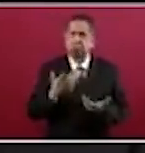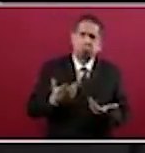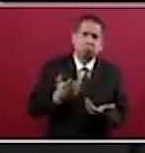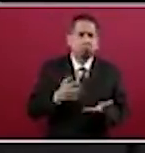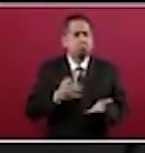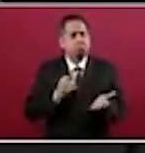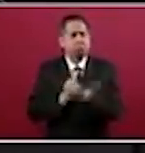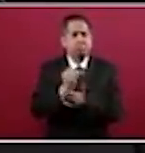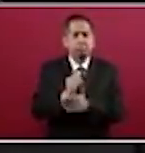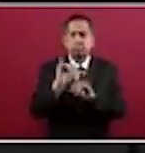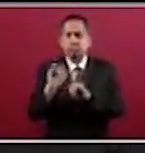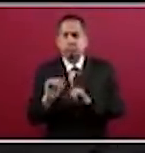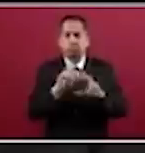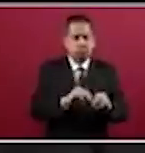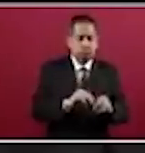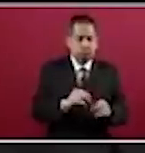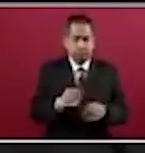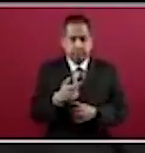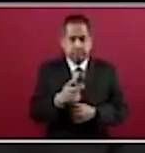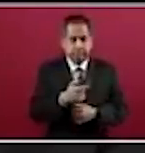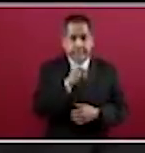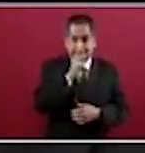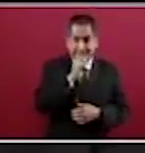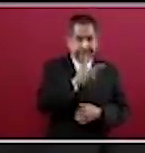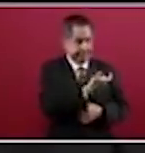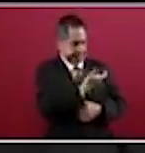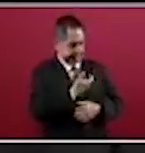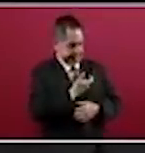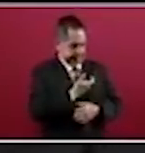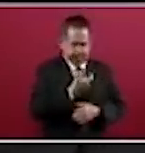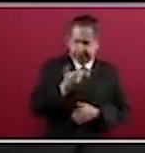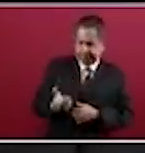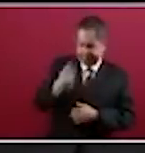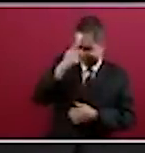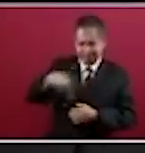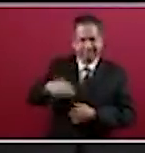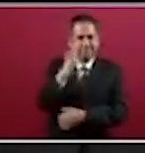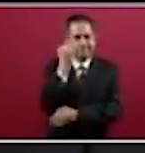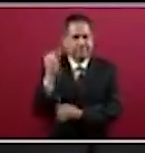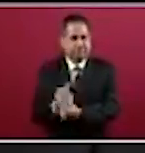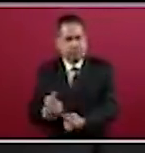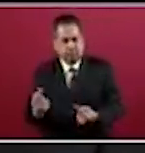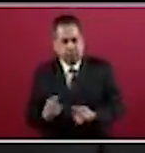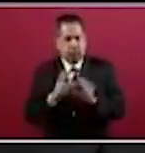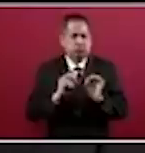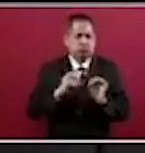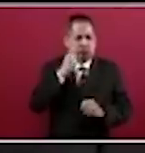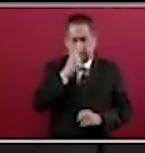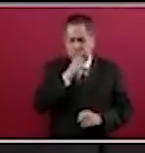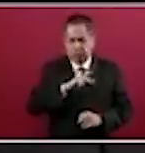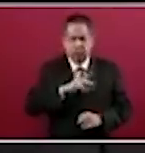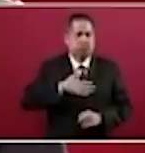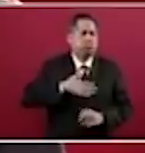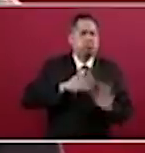continúan entregando esos recursos a quienes manejaban las